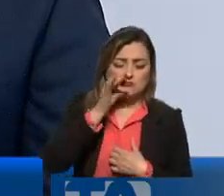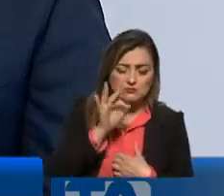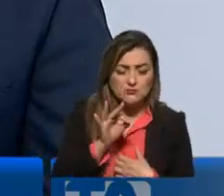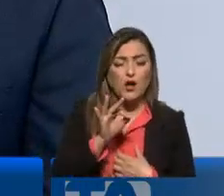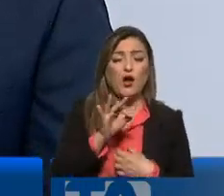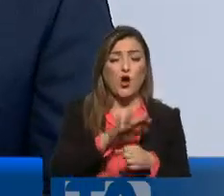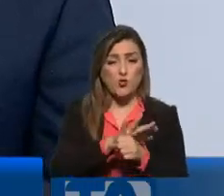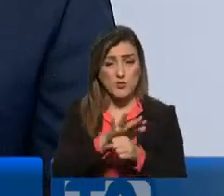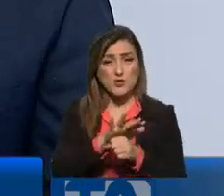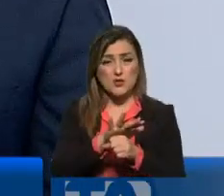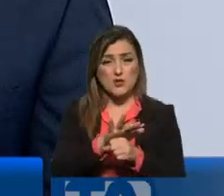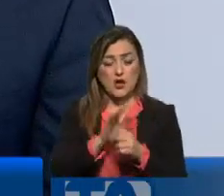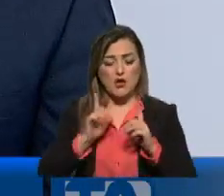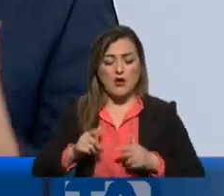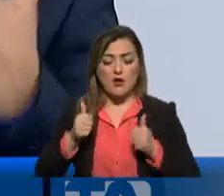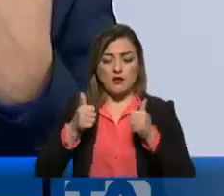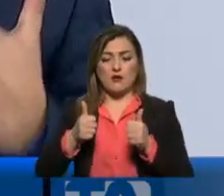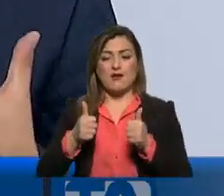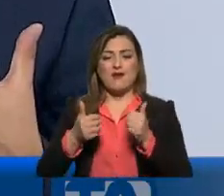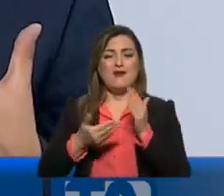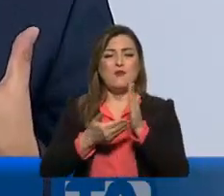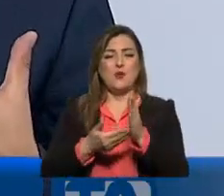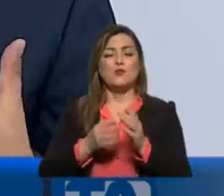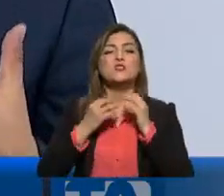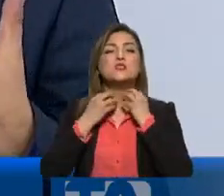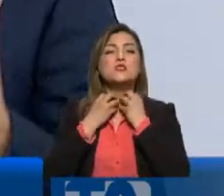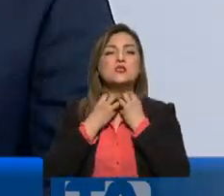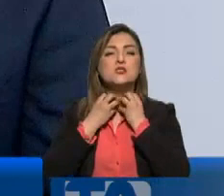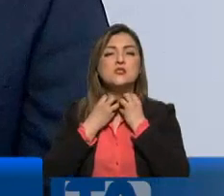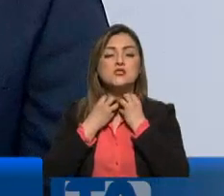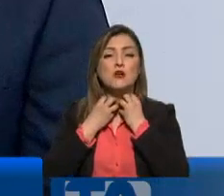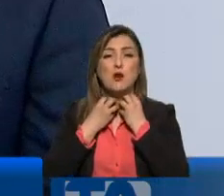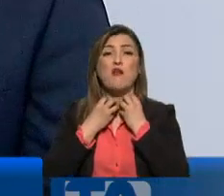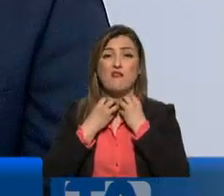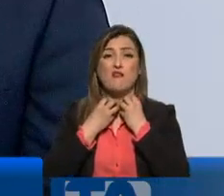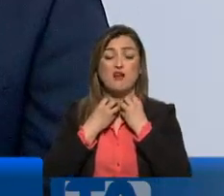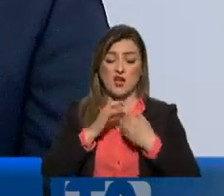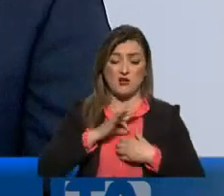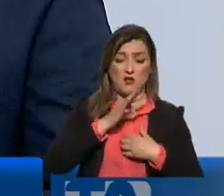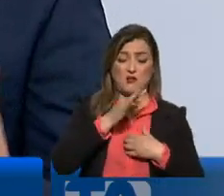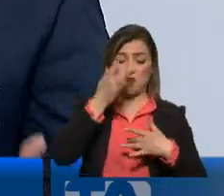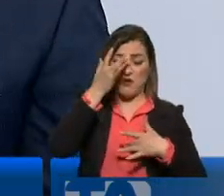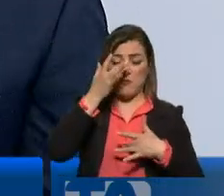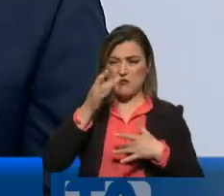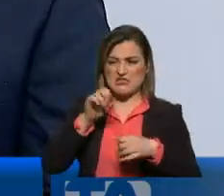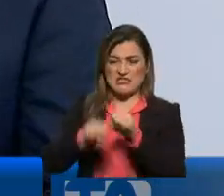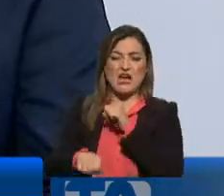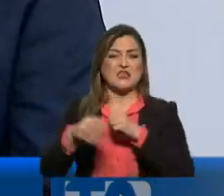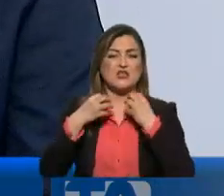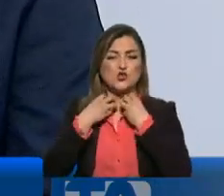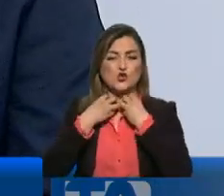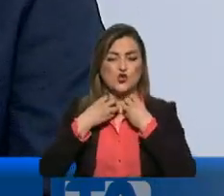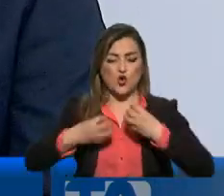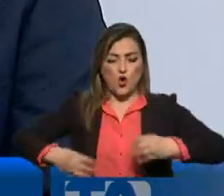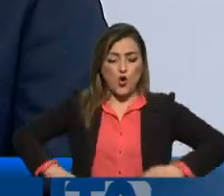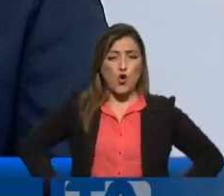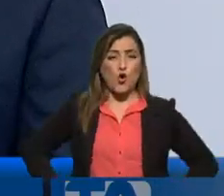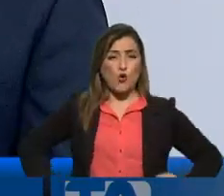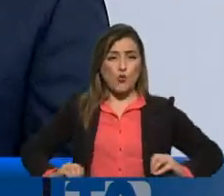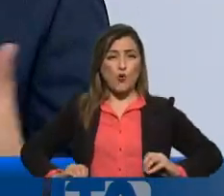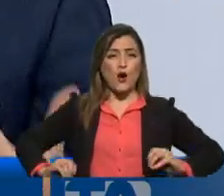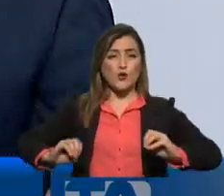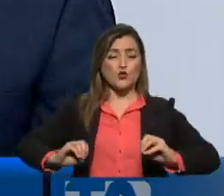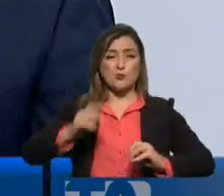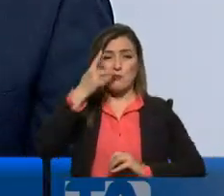el COVID-19, sobre, por ejemplo, la glándula tiroides, la glándula suprarrenal, sobre los ovarios, la función de los